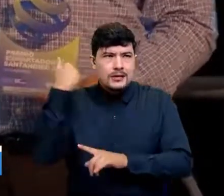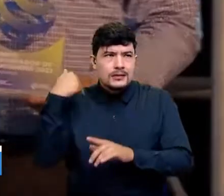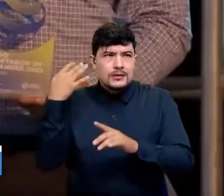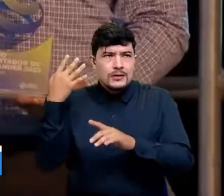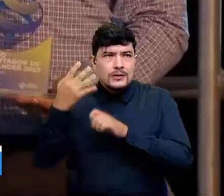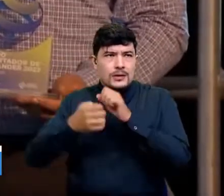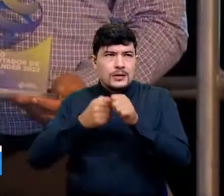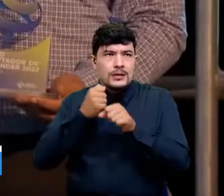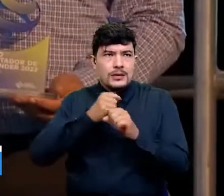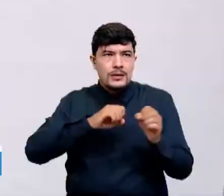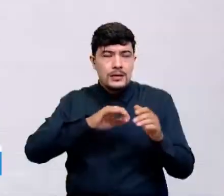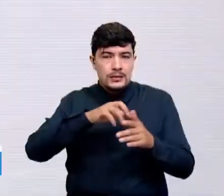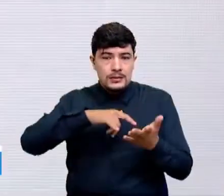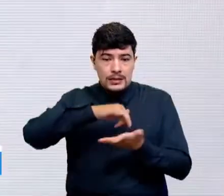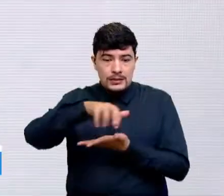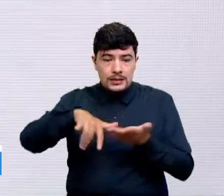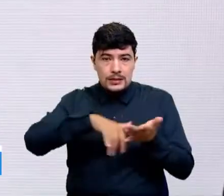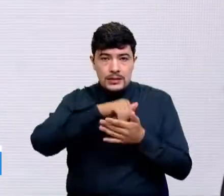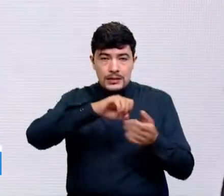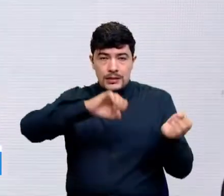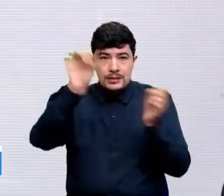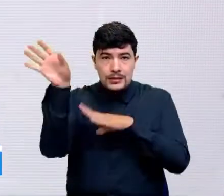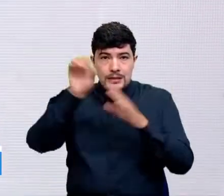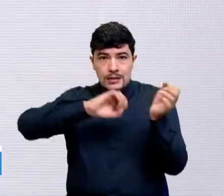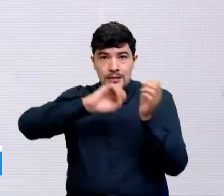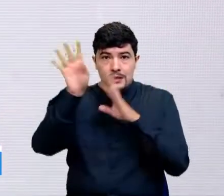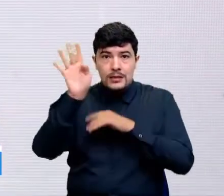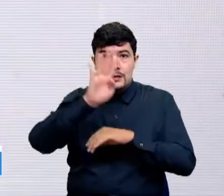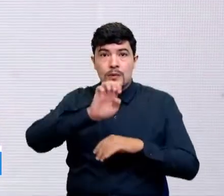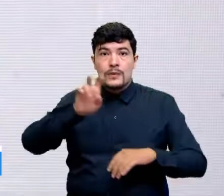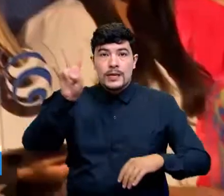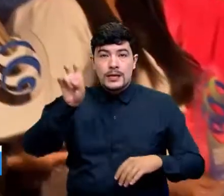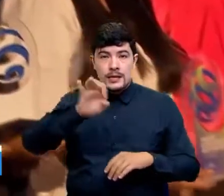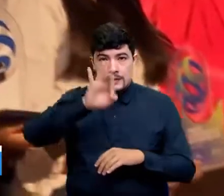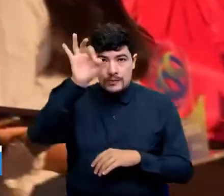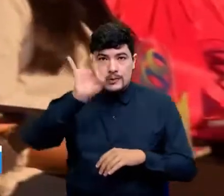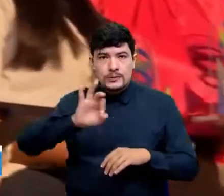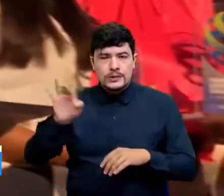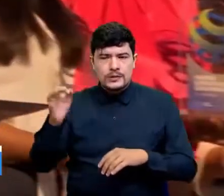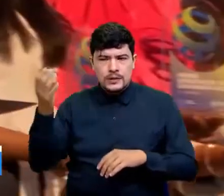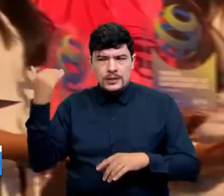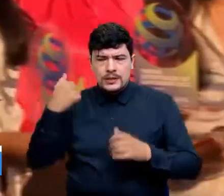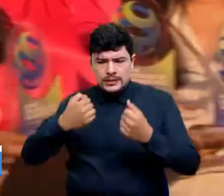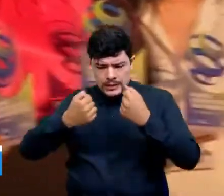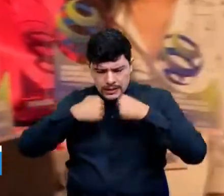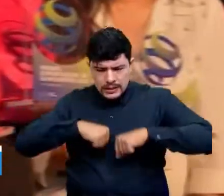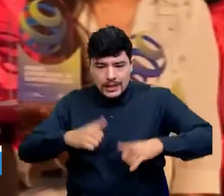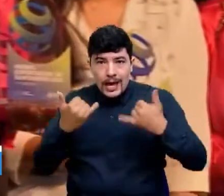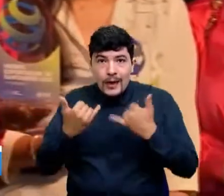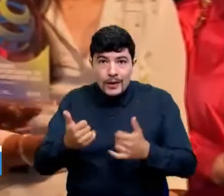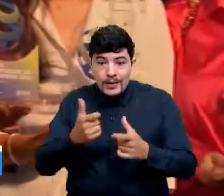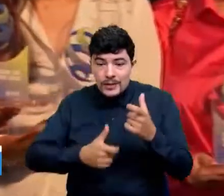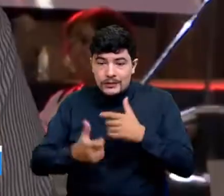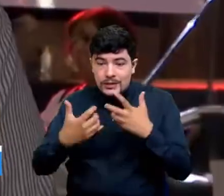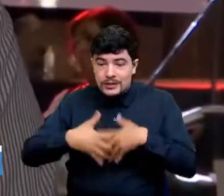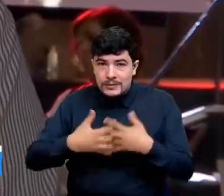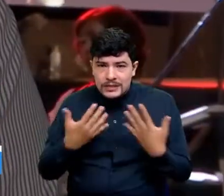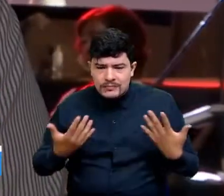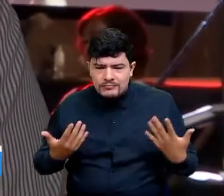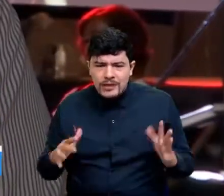las exportaciones en el departamento crecieron un 97%, un gran esfuerzo que hoy celebran los